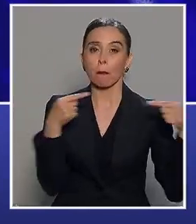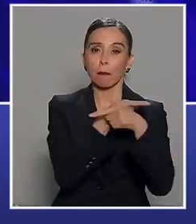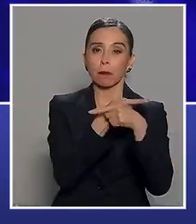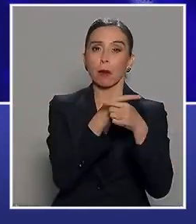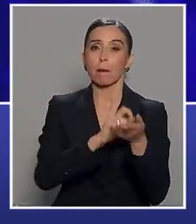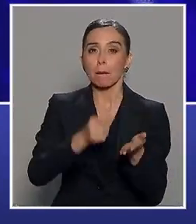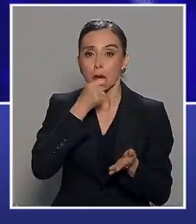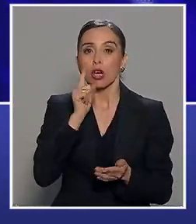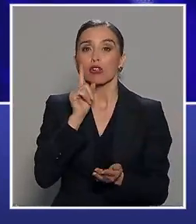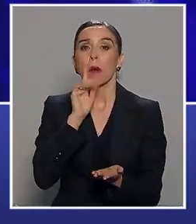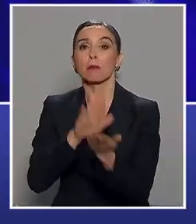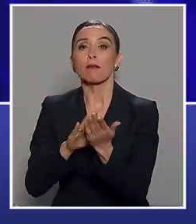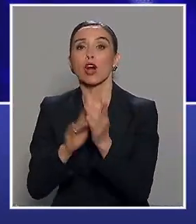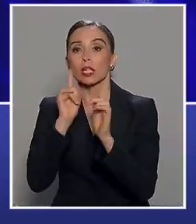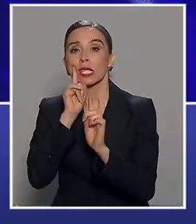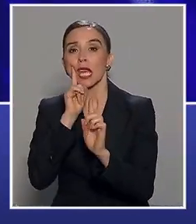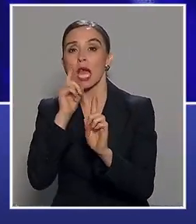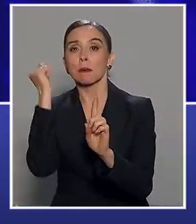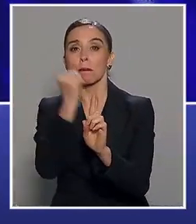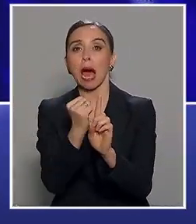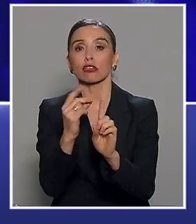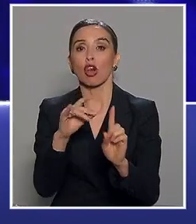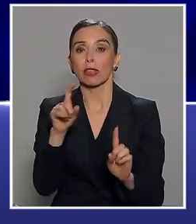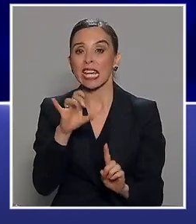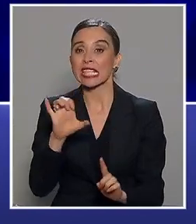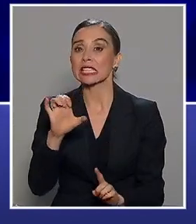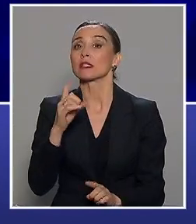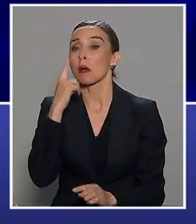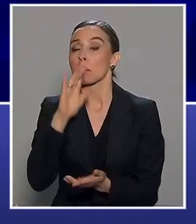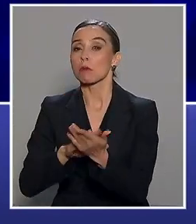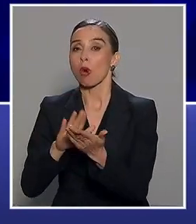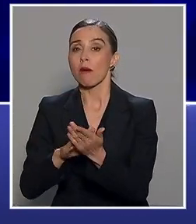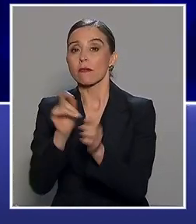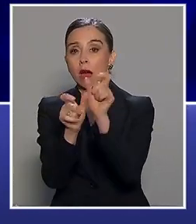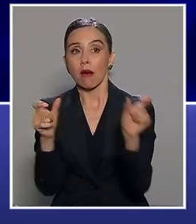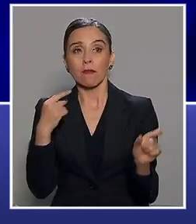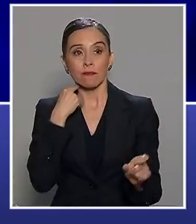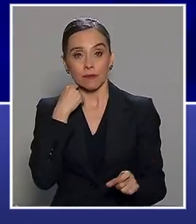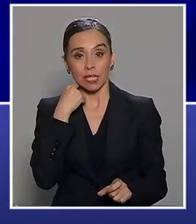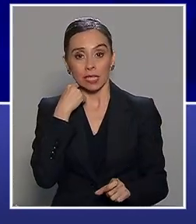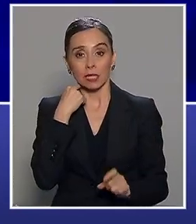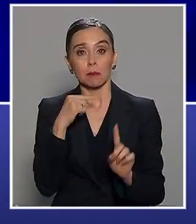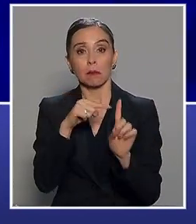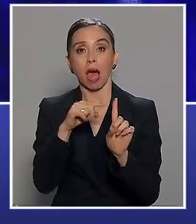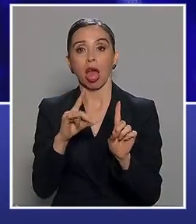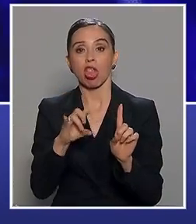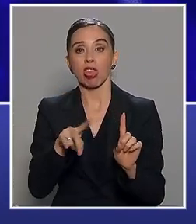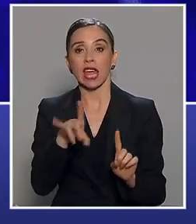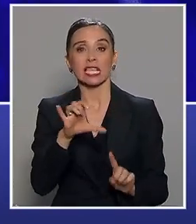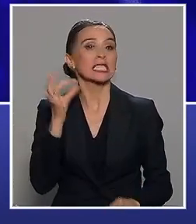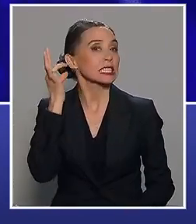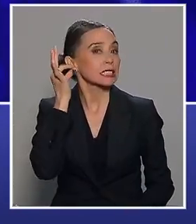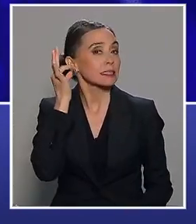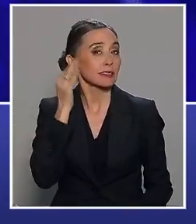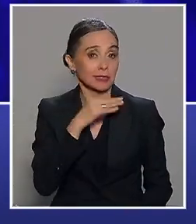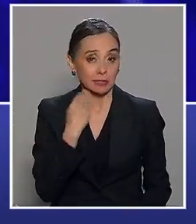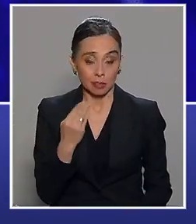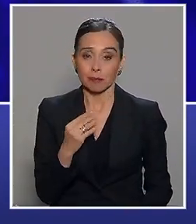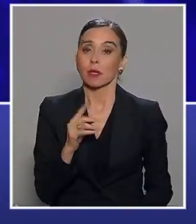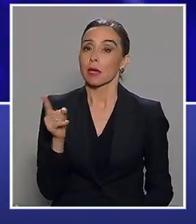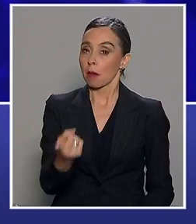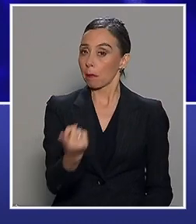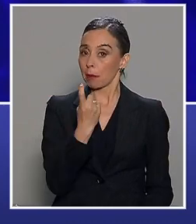comprobado quien mató a denis un poquito más de respeto por las víctimas de en este caso deben es dicho ésto respondiendo la